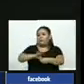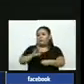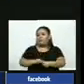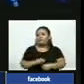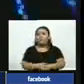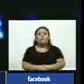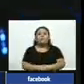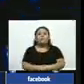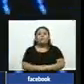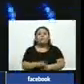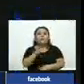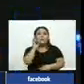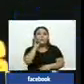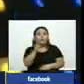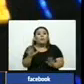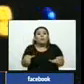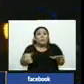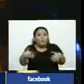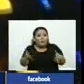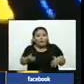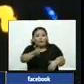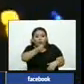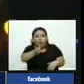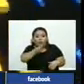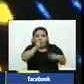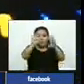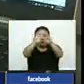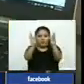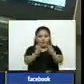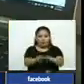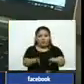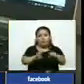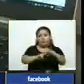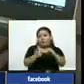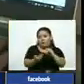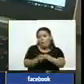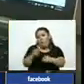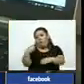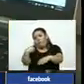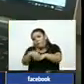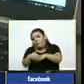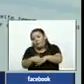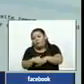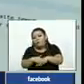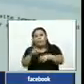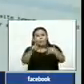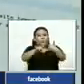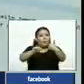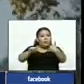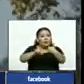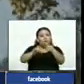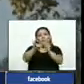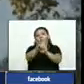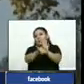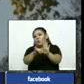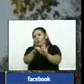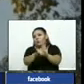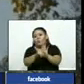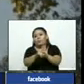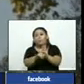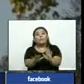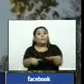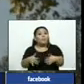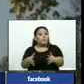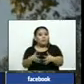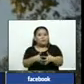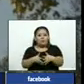La desinformación se extendió por las redes sociales y las plataformas de mensajería, particularmente en WhatsApp y YouTube. Estados